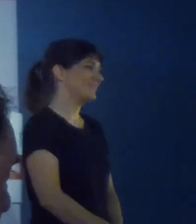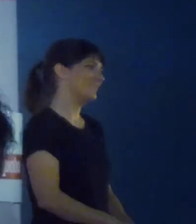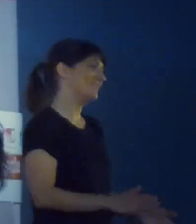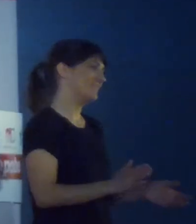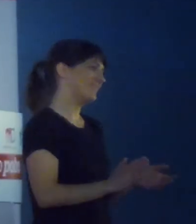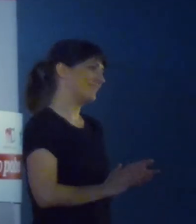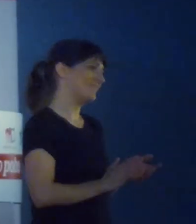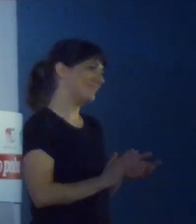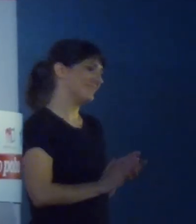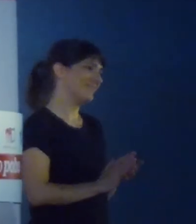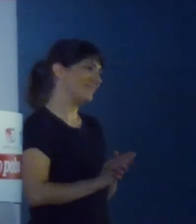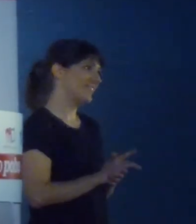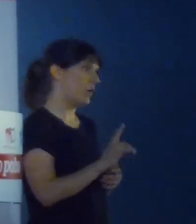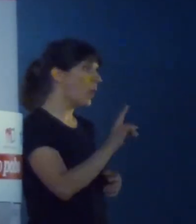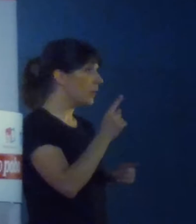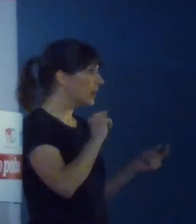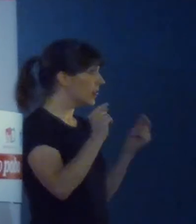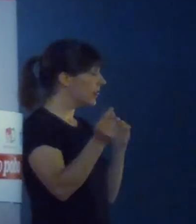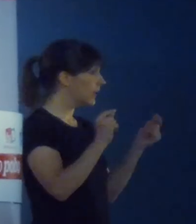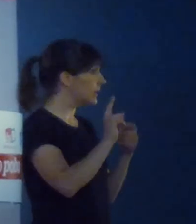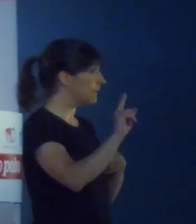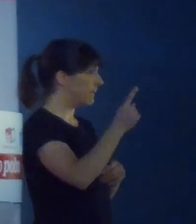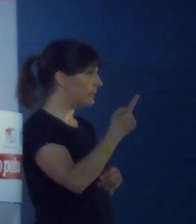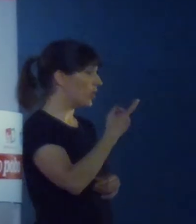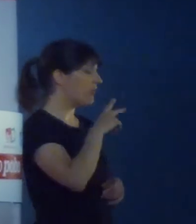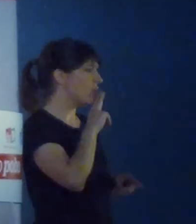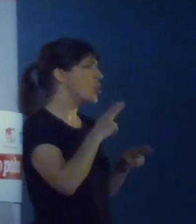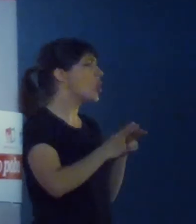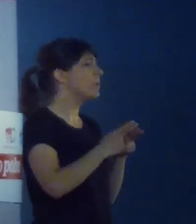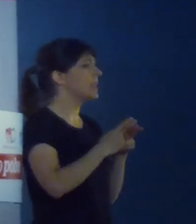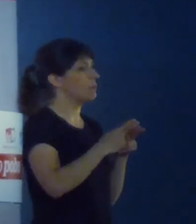no primeiro debate, que foi o debate chamado de investidura,